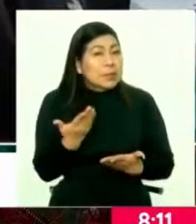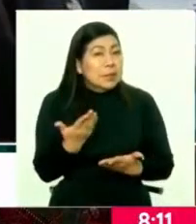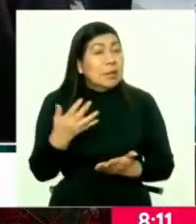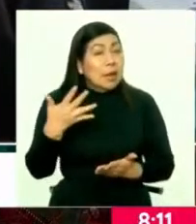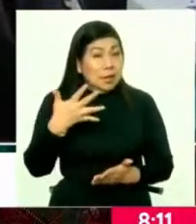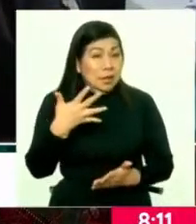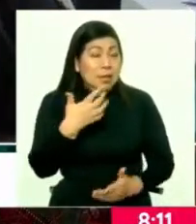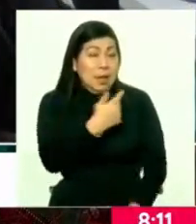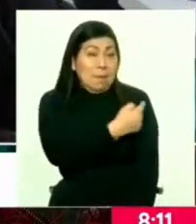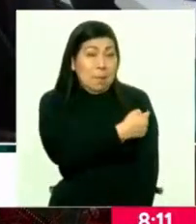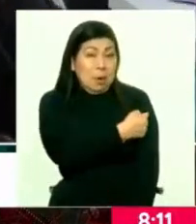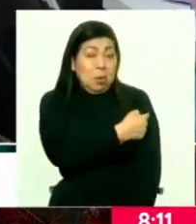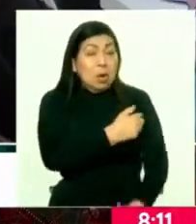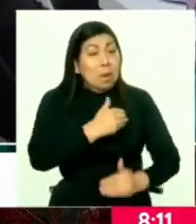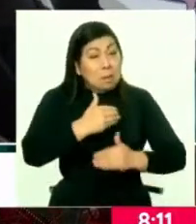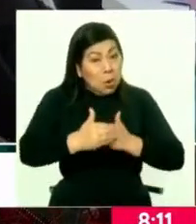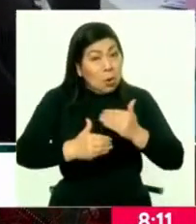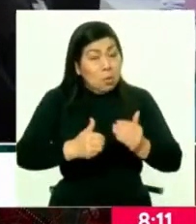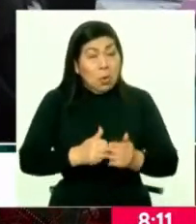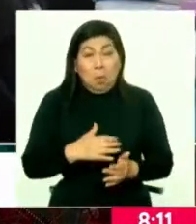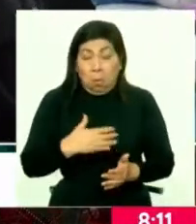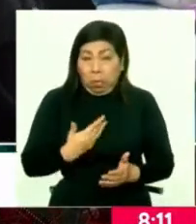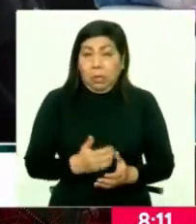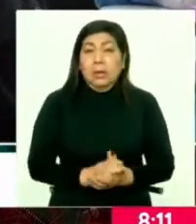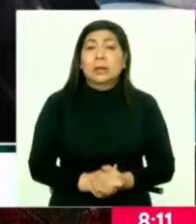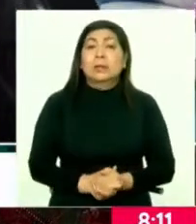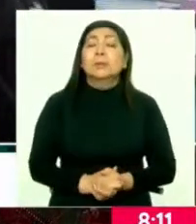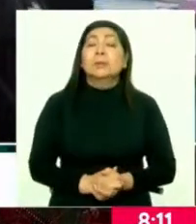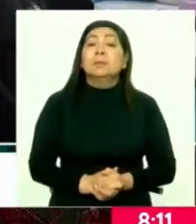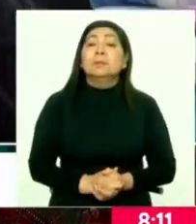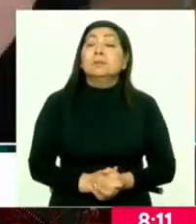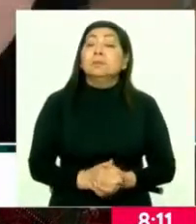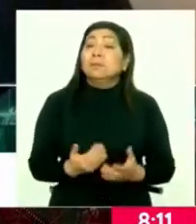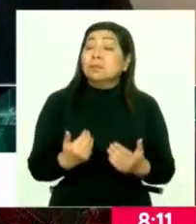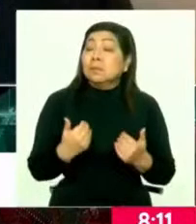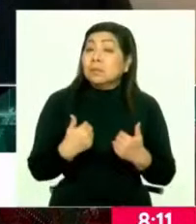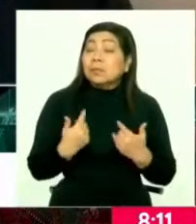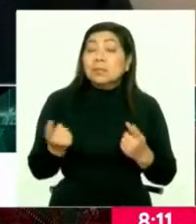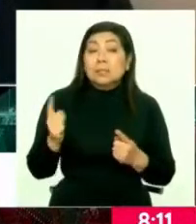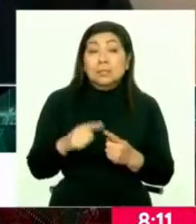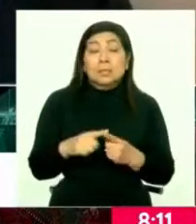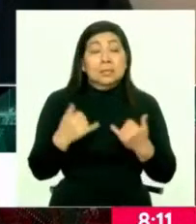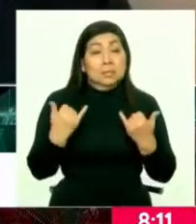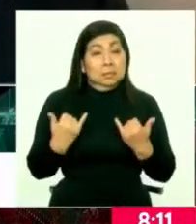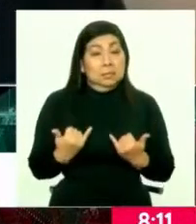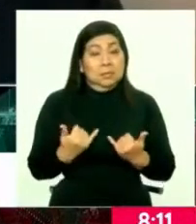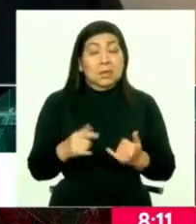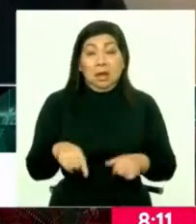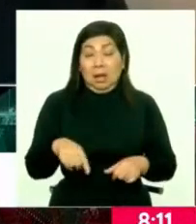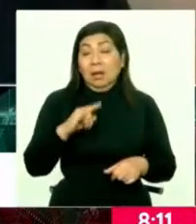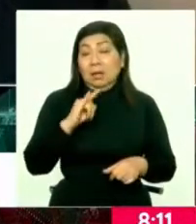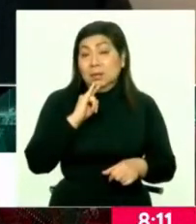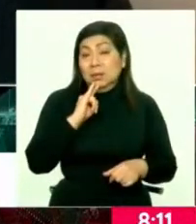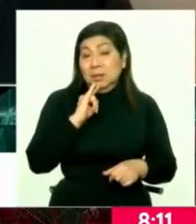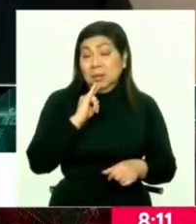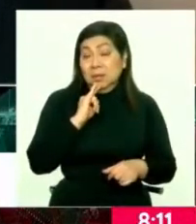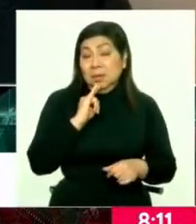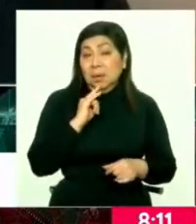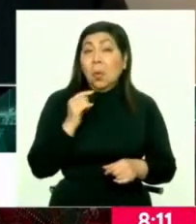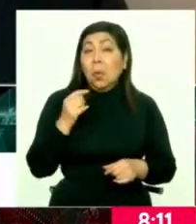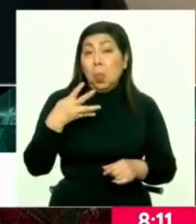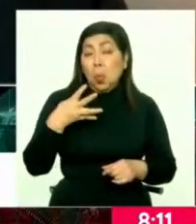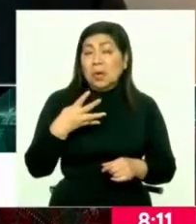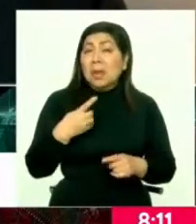una 5ª dosis y así sucesivamente? Bueno, lo que tenemos hasta ahora aquí, al menos en Estados Unidos, es una 4ª